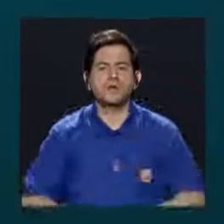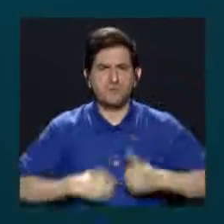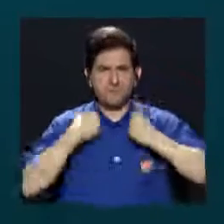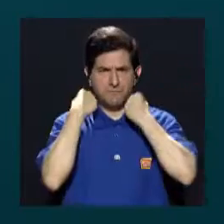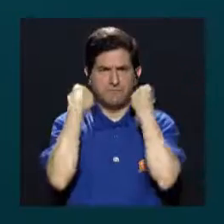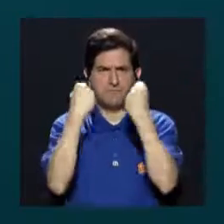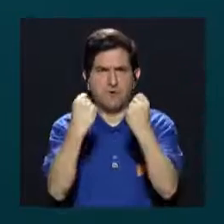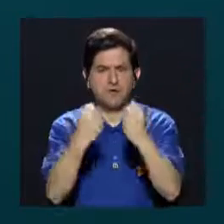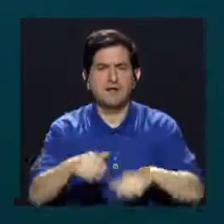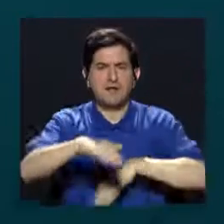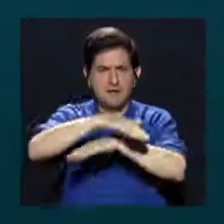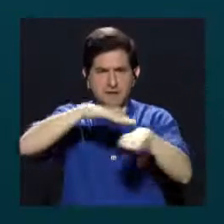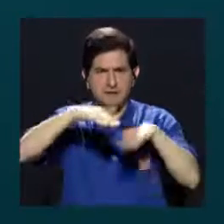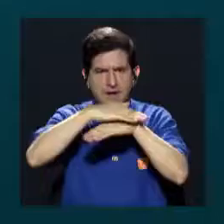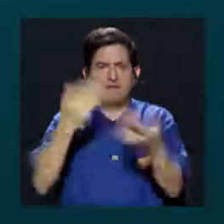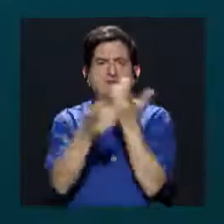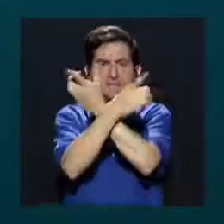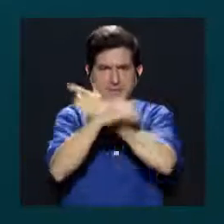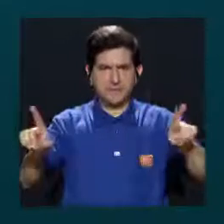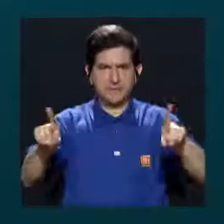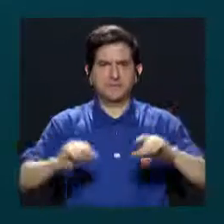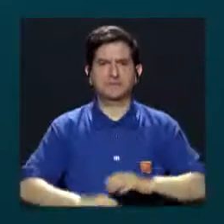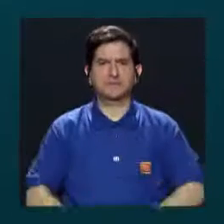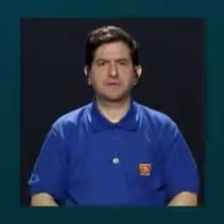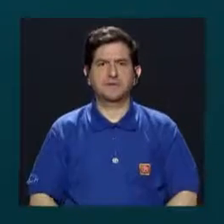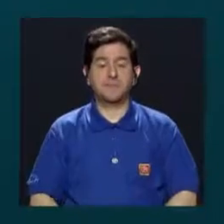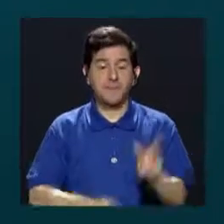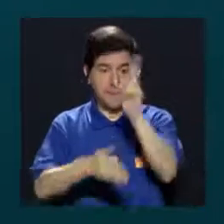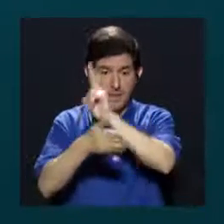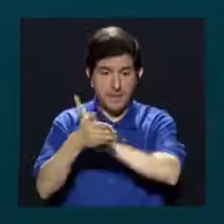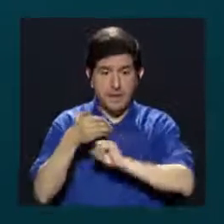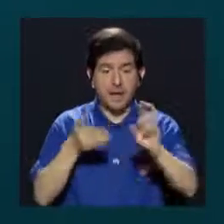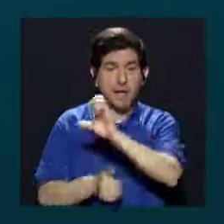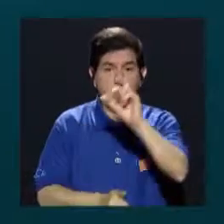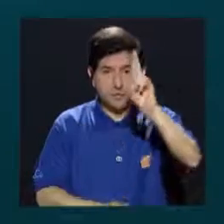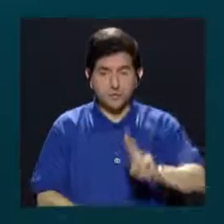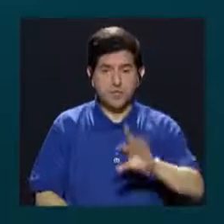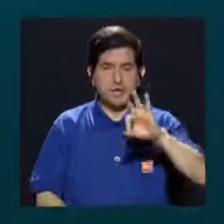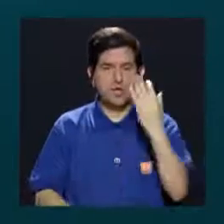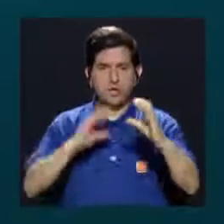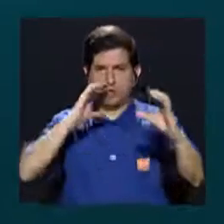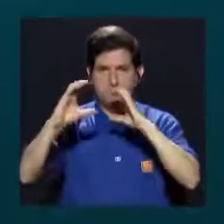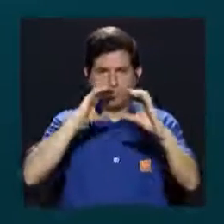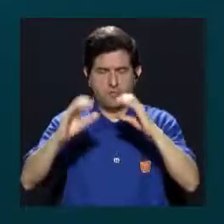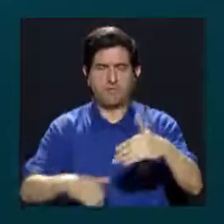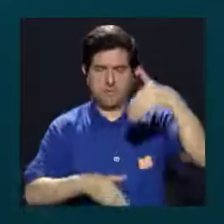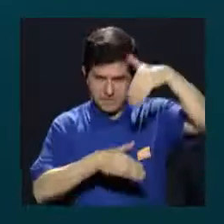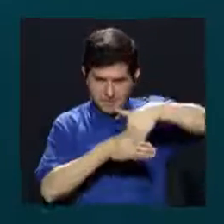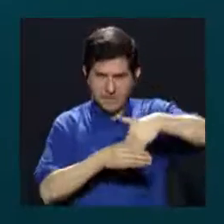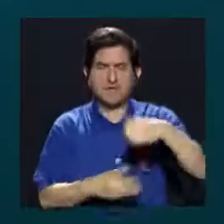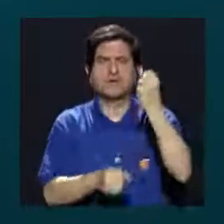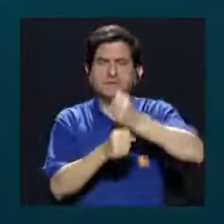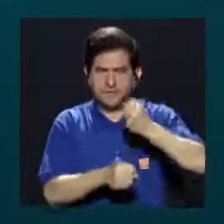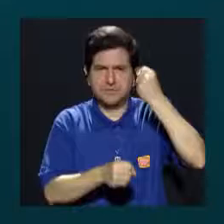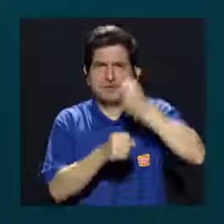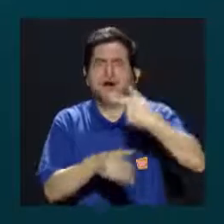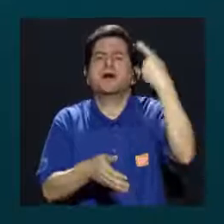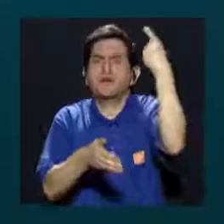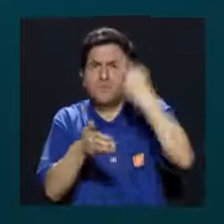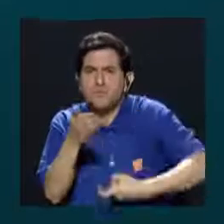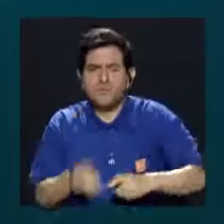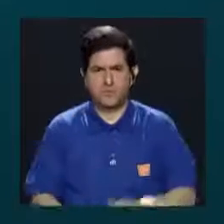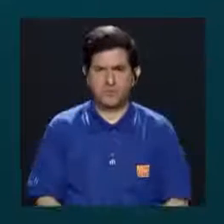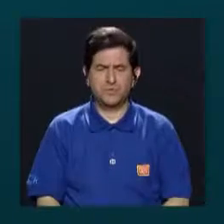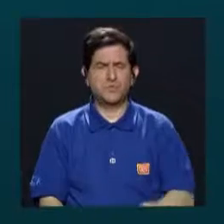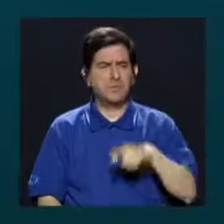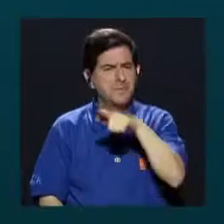que fortalezca las bases de nuestra democracia la universidad de costa rica y sus medios de comunicación trabajamos arduamente